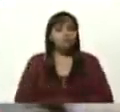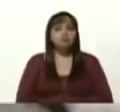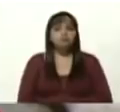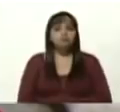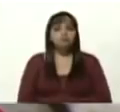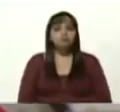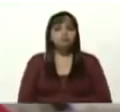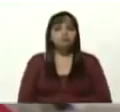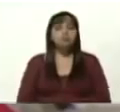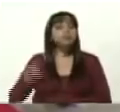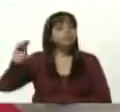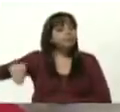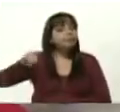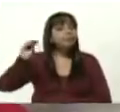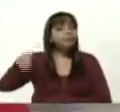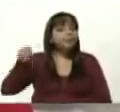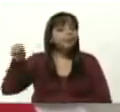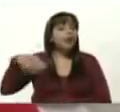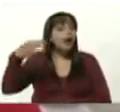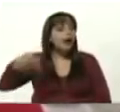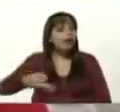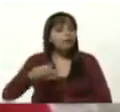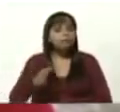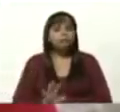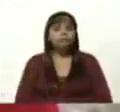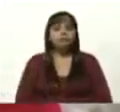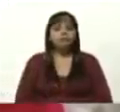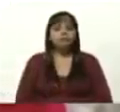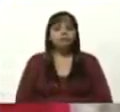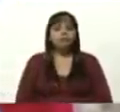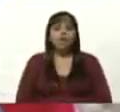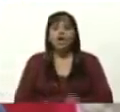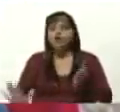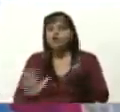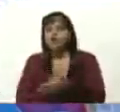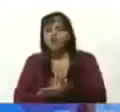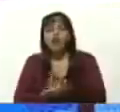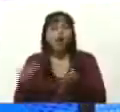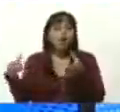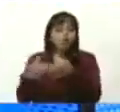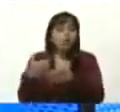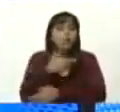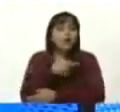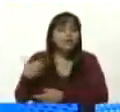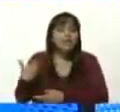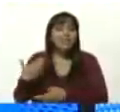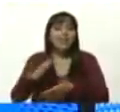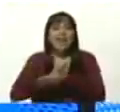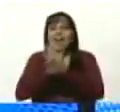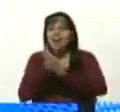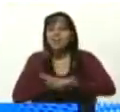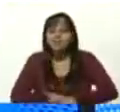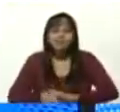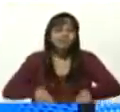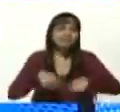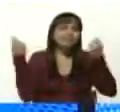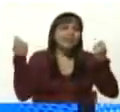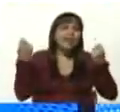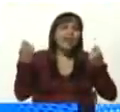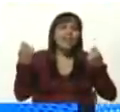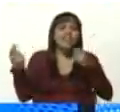varias llamadas de atención de las conspiraciones que hay para destruir el diálogo de